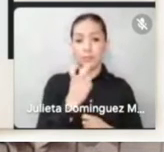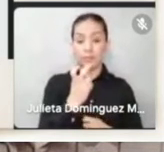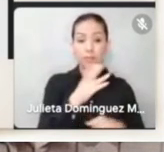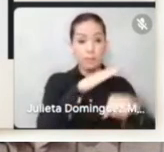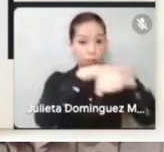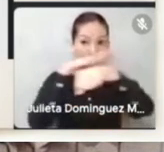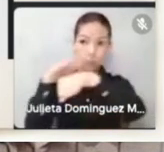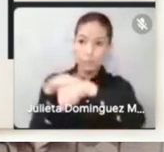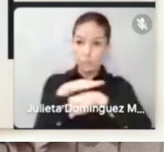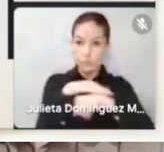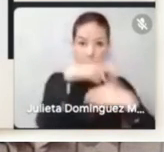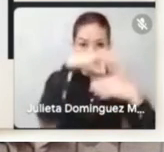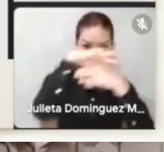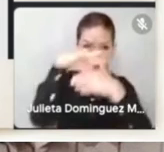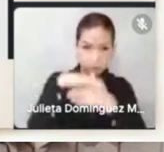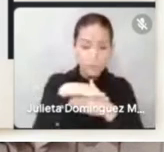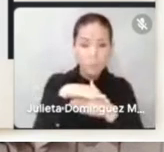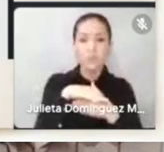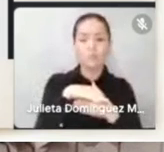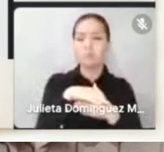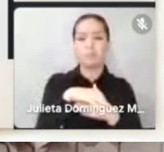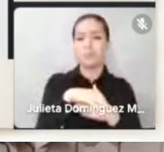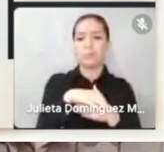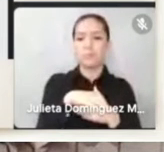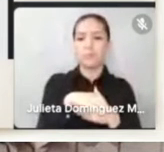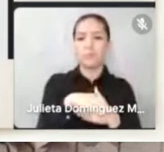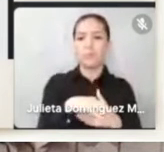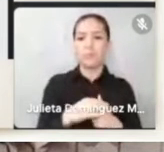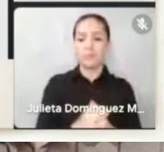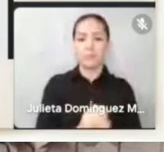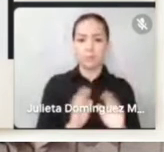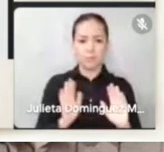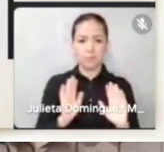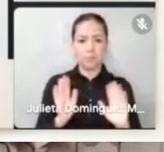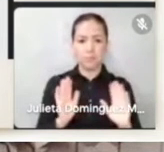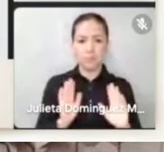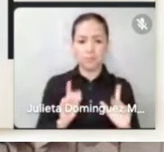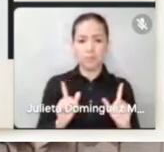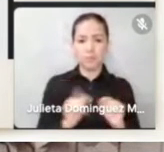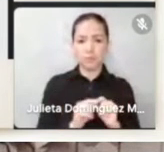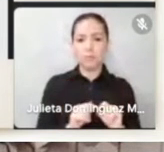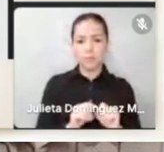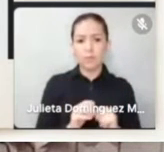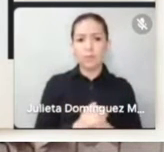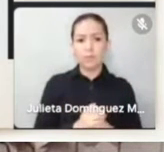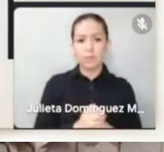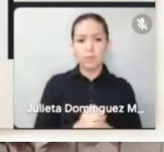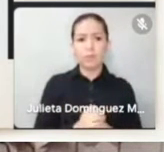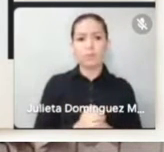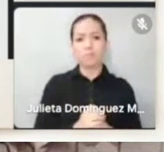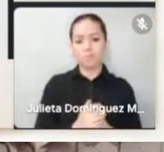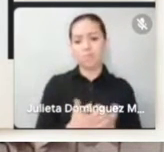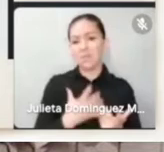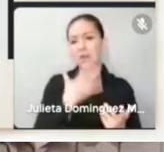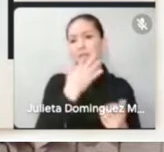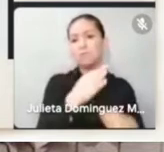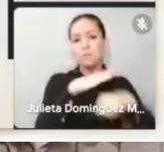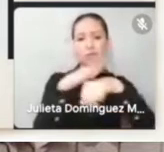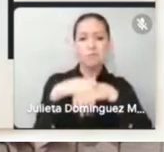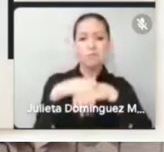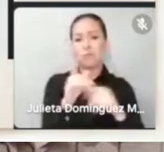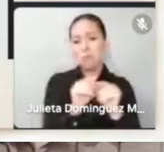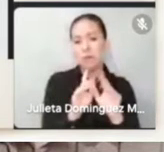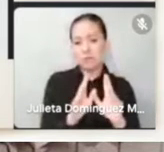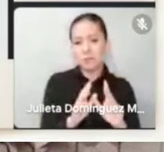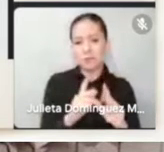voto, y menos que las mismas hayan tenido como consecuencia condicionar el ejercicio del sufragio de los electores.